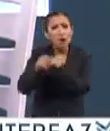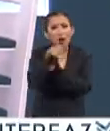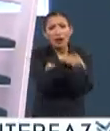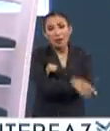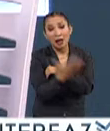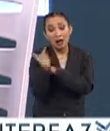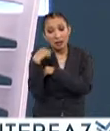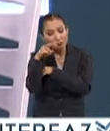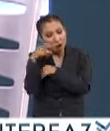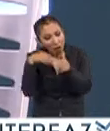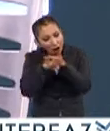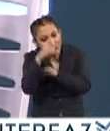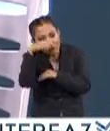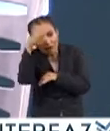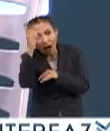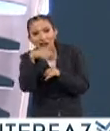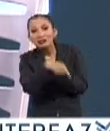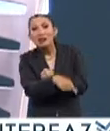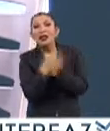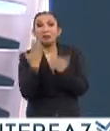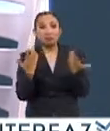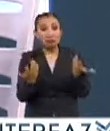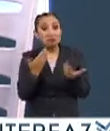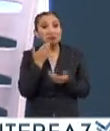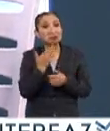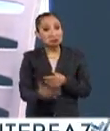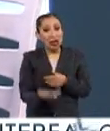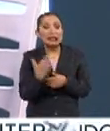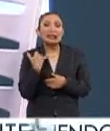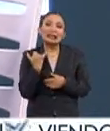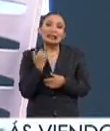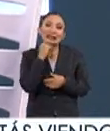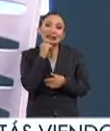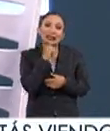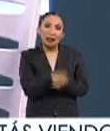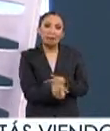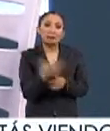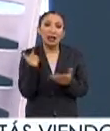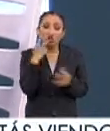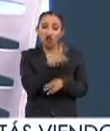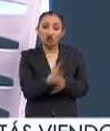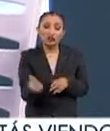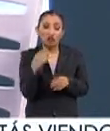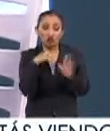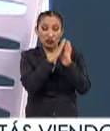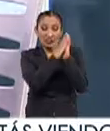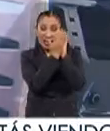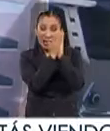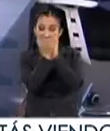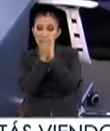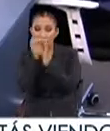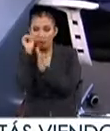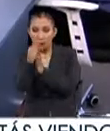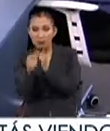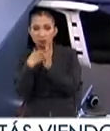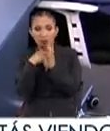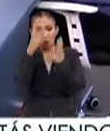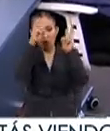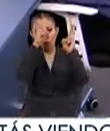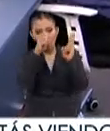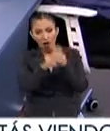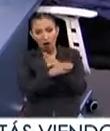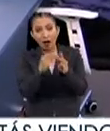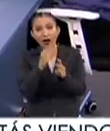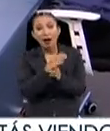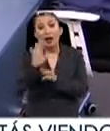y que sea lo más accesible posible. Y además, los 200 tomos van a ser parte de la currícula escolar